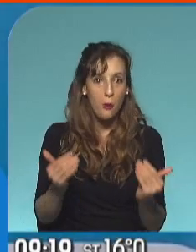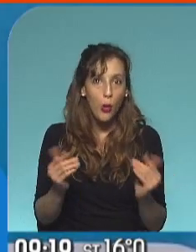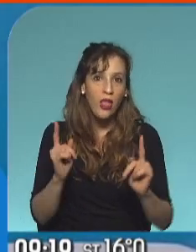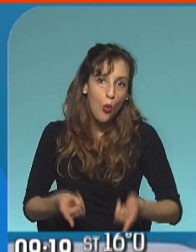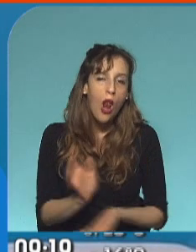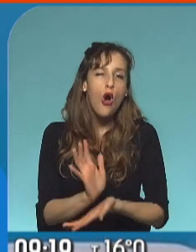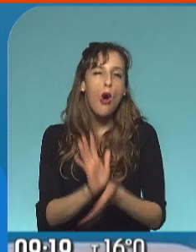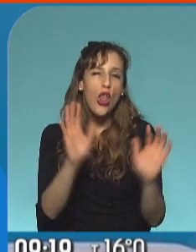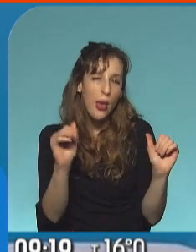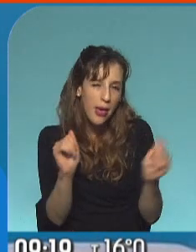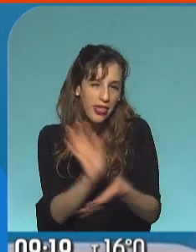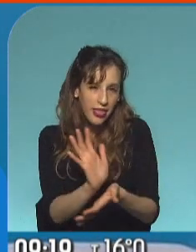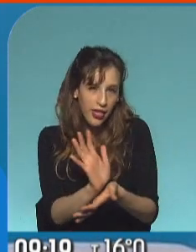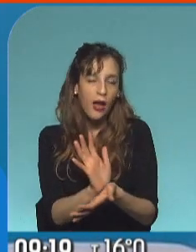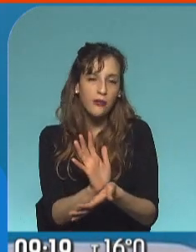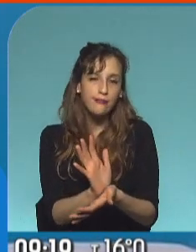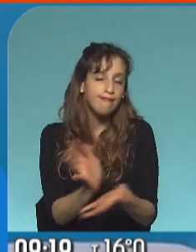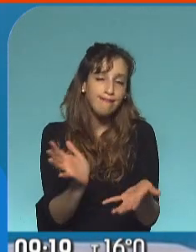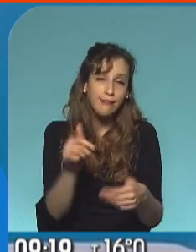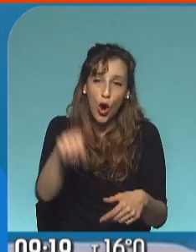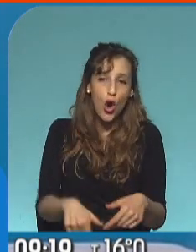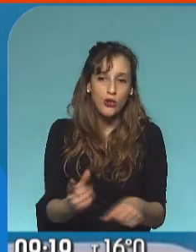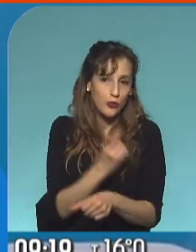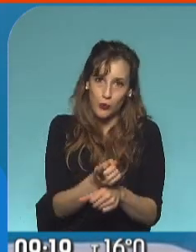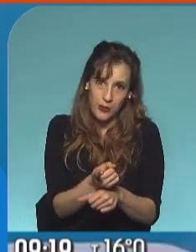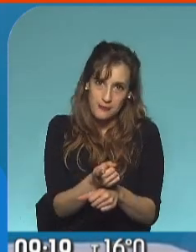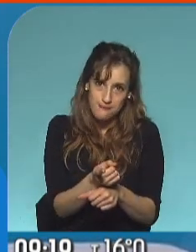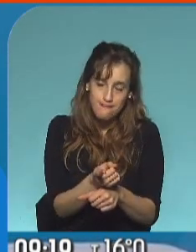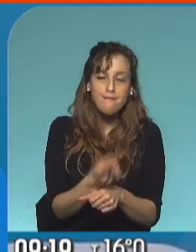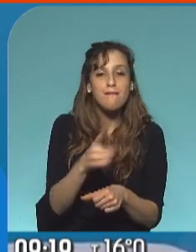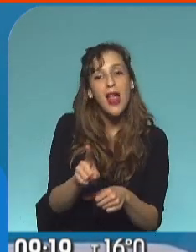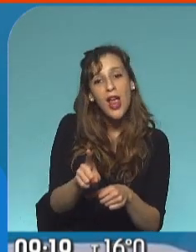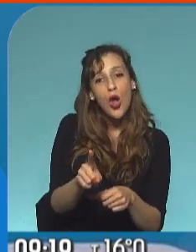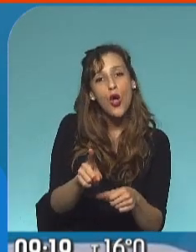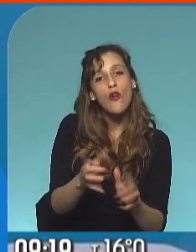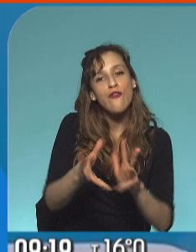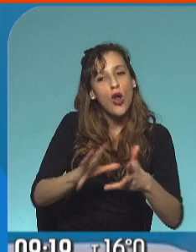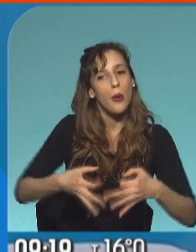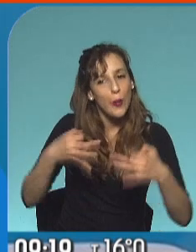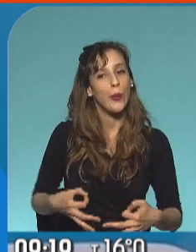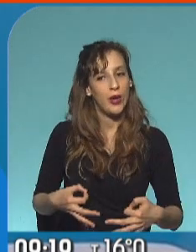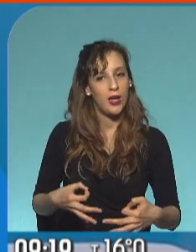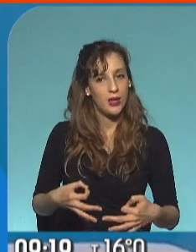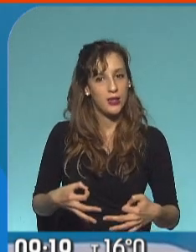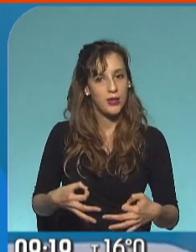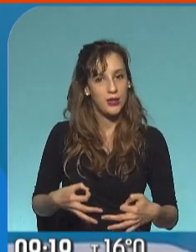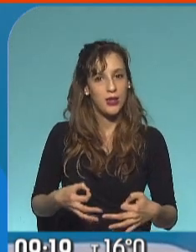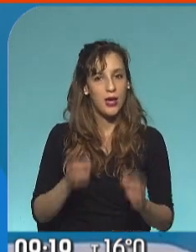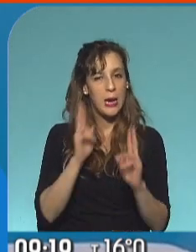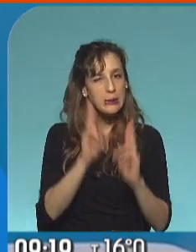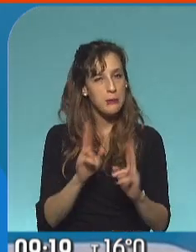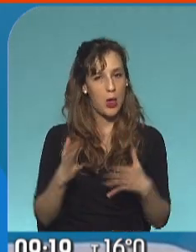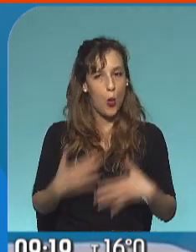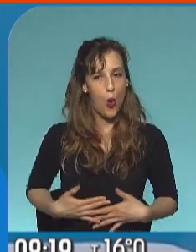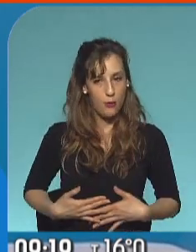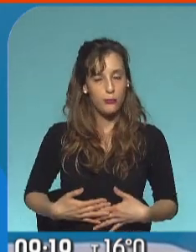de que no se puede realizar y que se logre de una forma ordenada y adecuada y tengan al